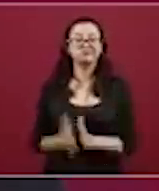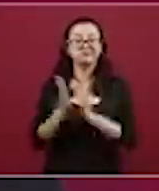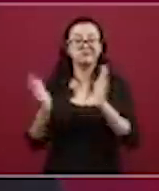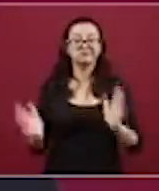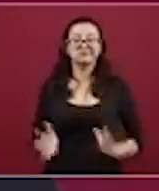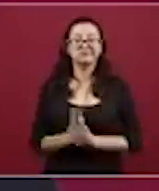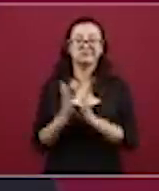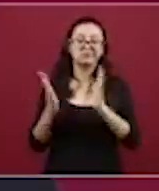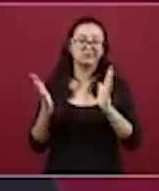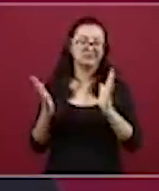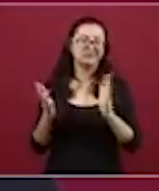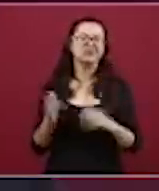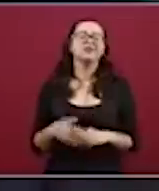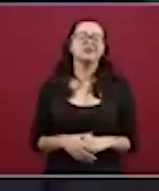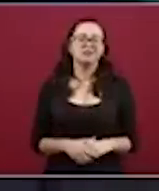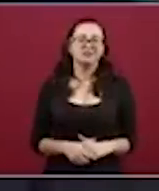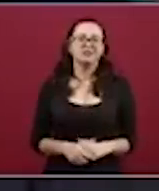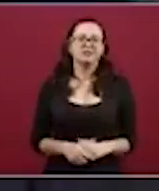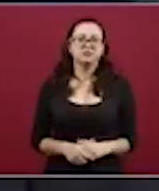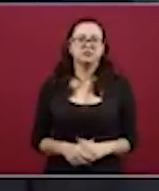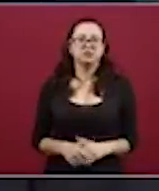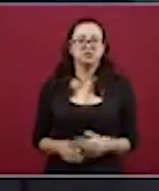porque ya no queremos que